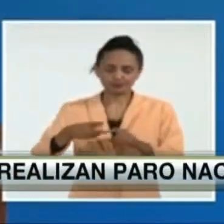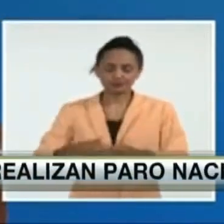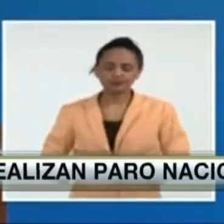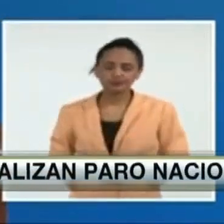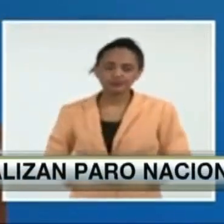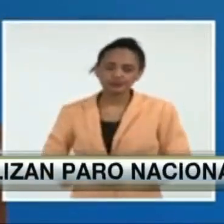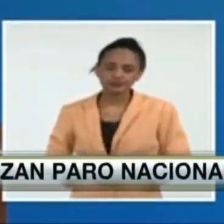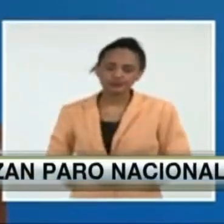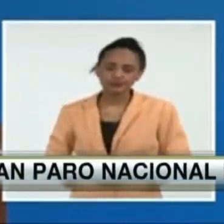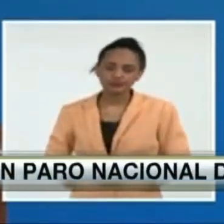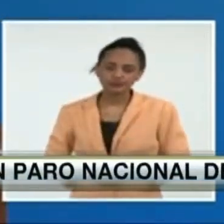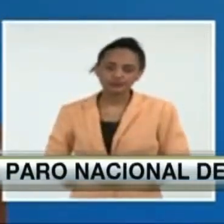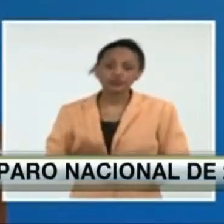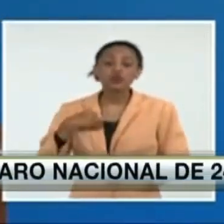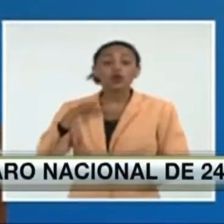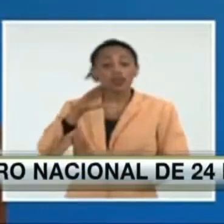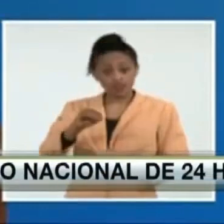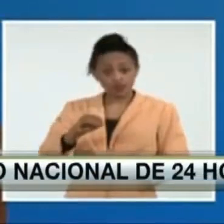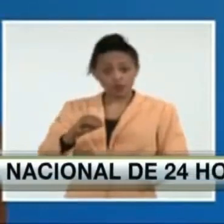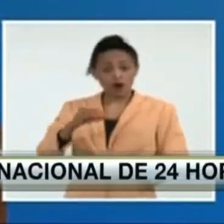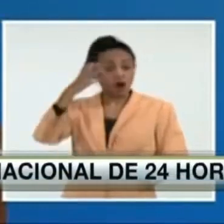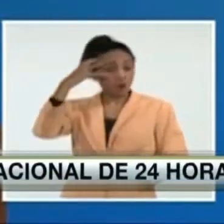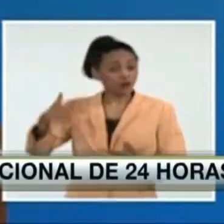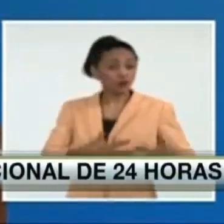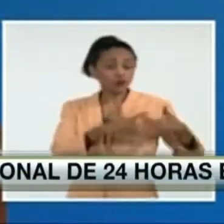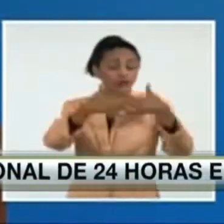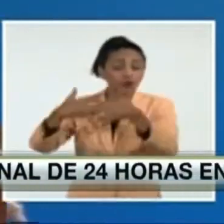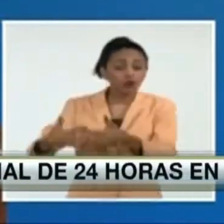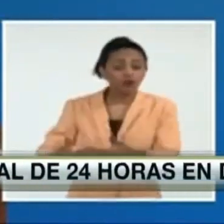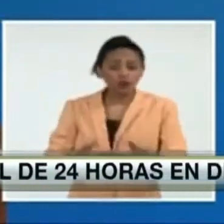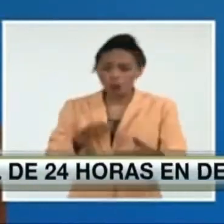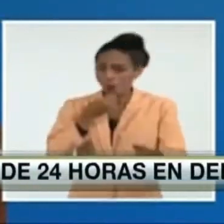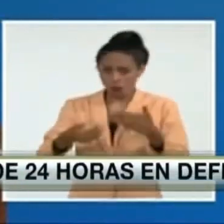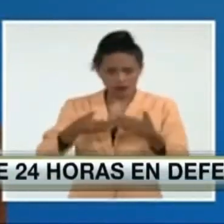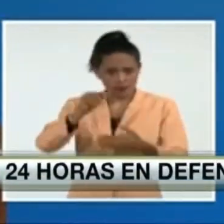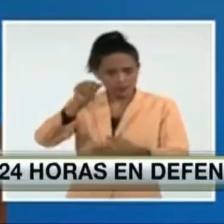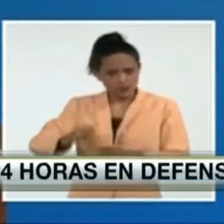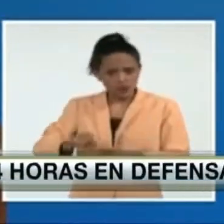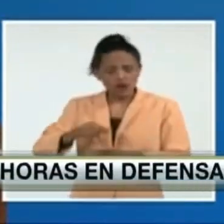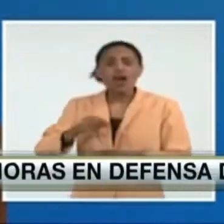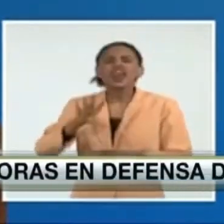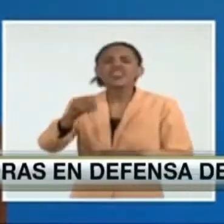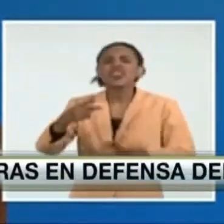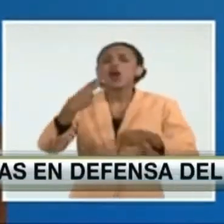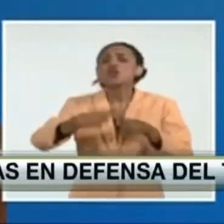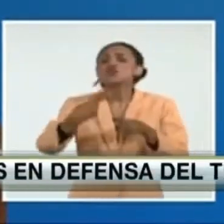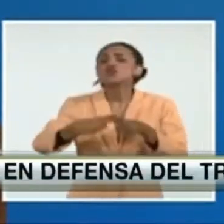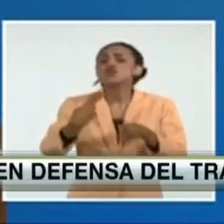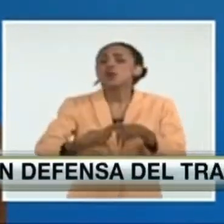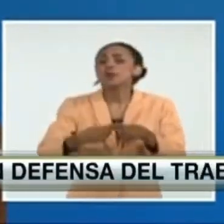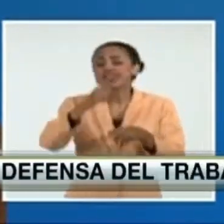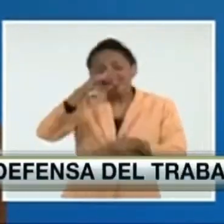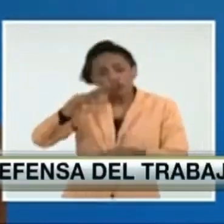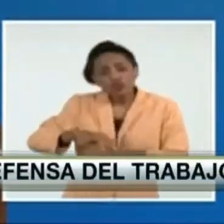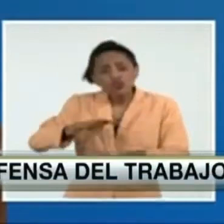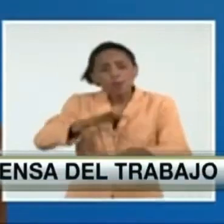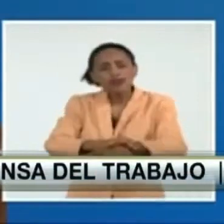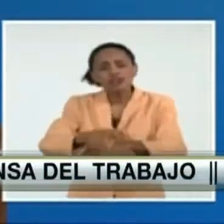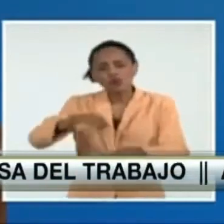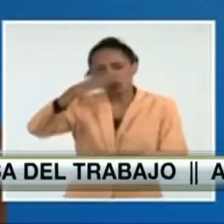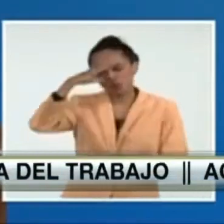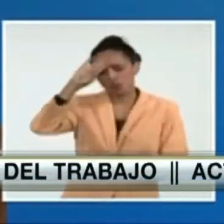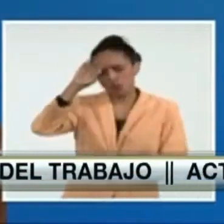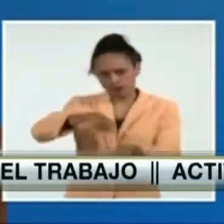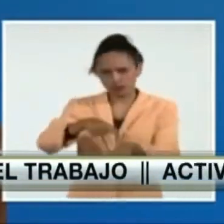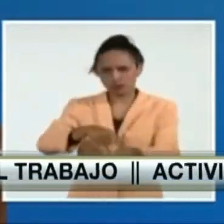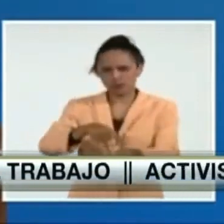que mencione el nombre de un menor de edad que esté detenido en Cuba en este momento. Y rechazo